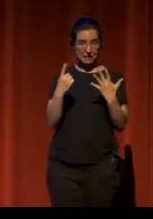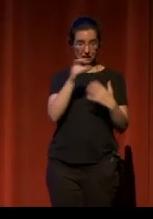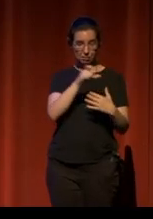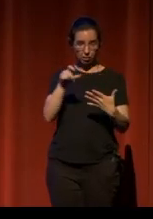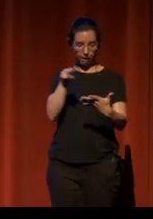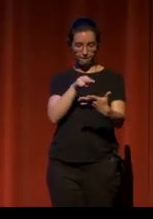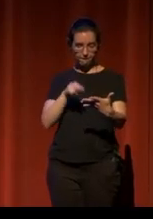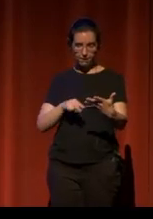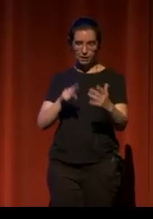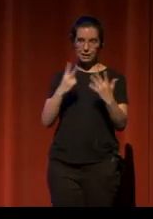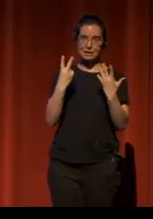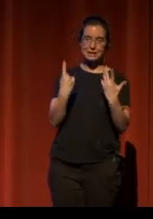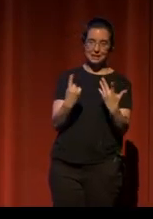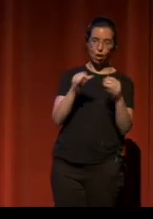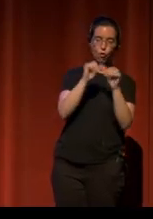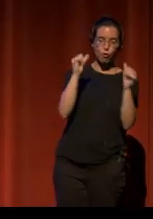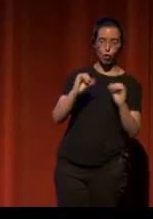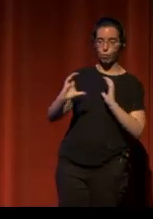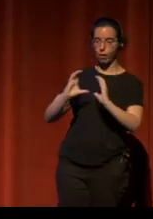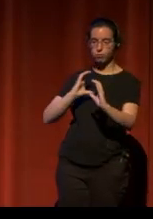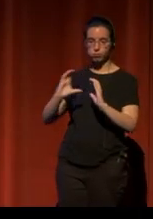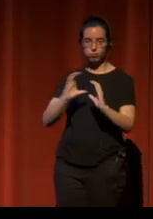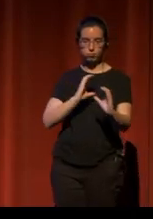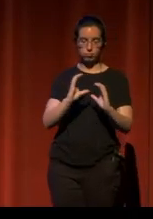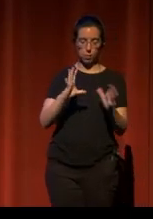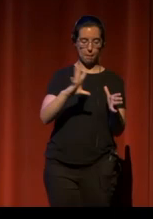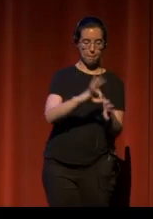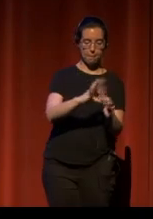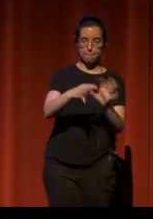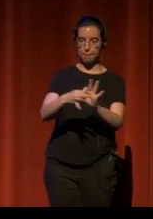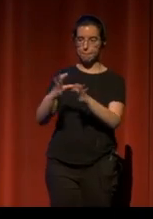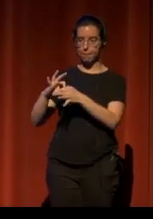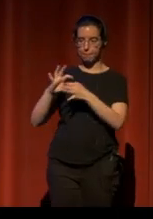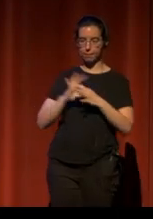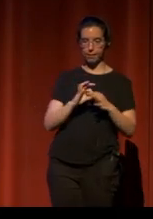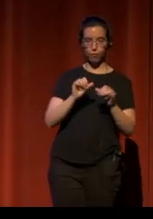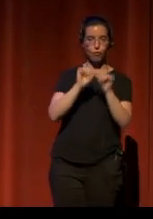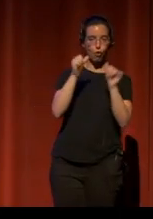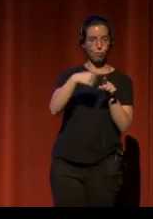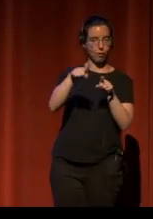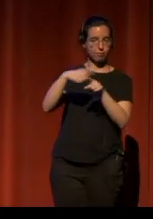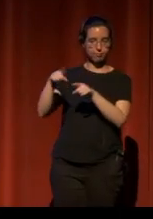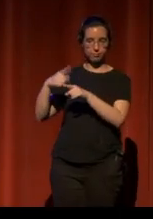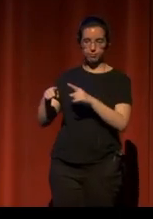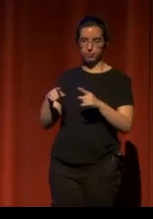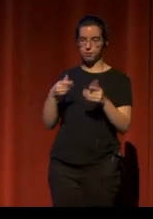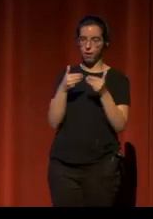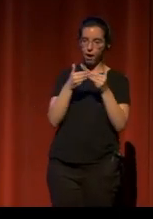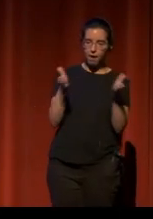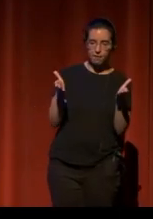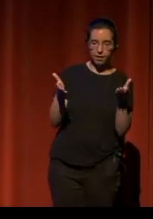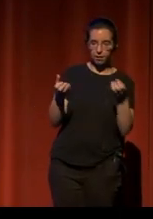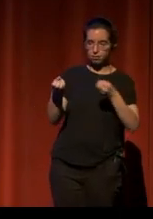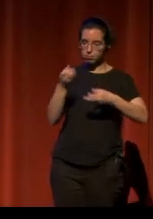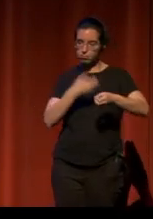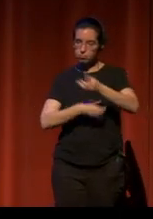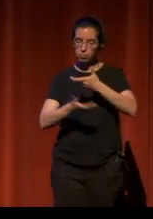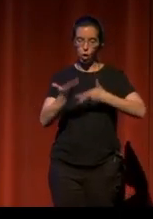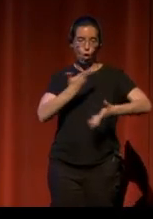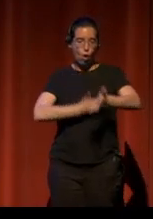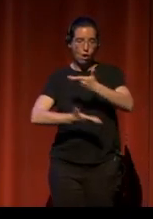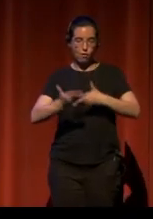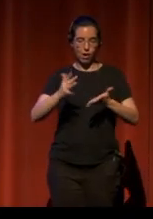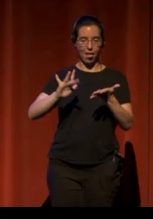formas de conversar seis formas de unir los nodos y y los enlaces abrir mezclar agilizar prototipar colaborar y